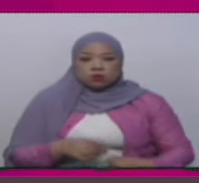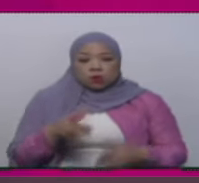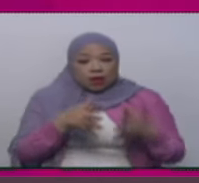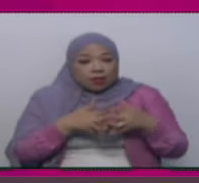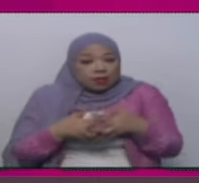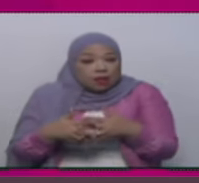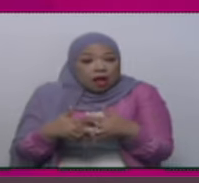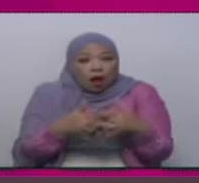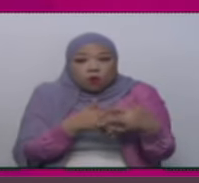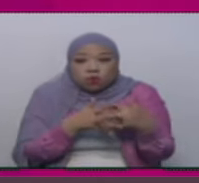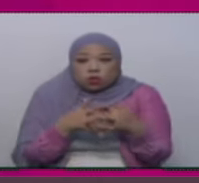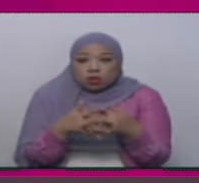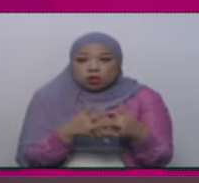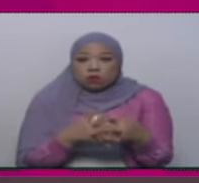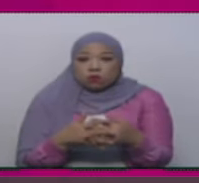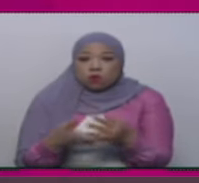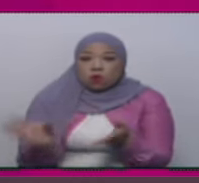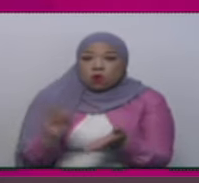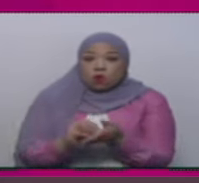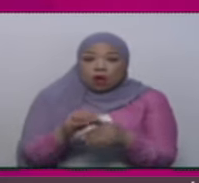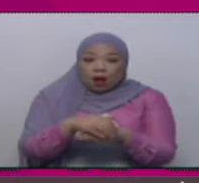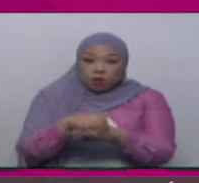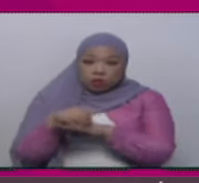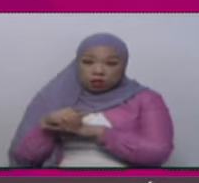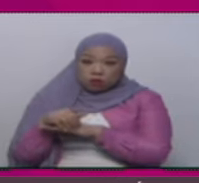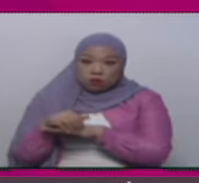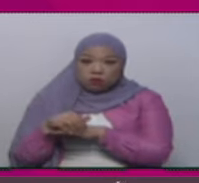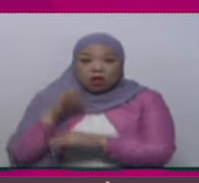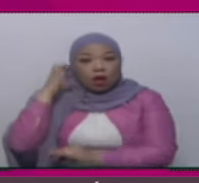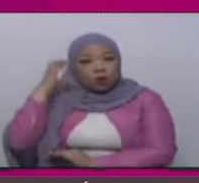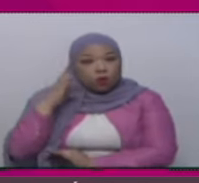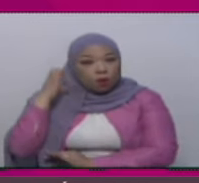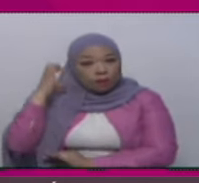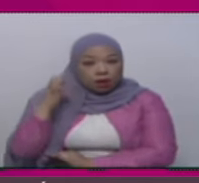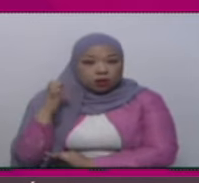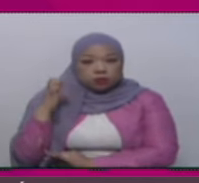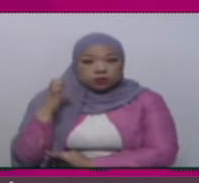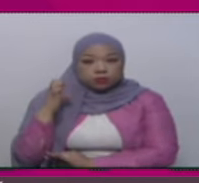Unidos, al Reino Unido y a Europa.